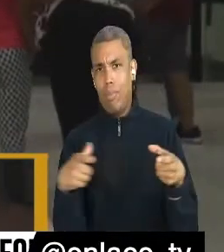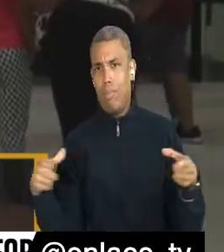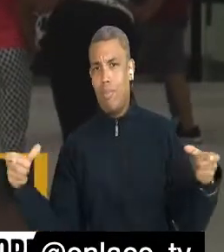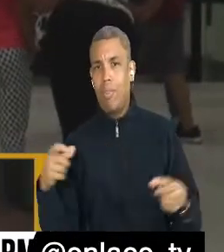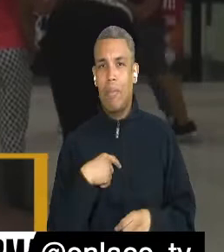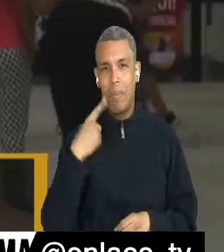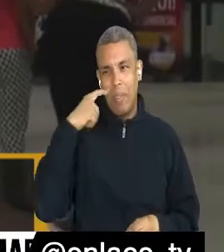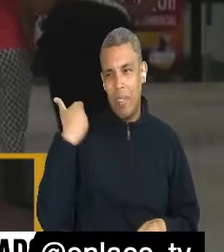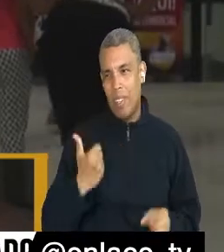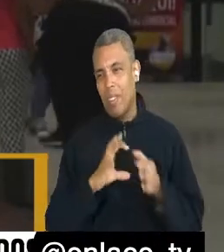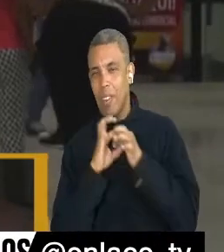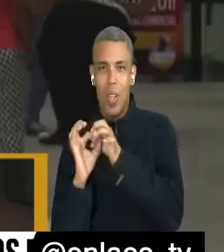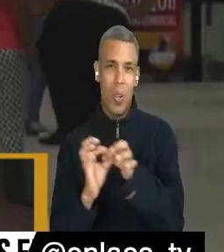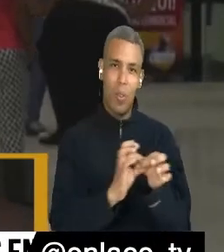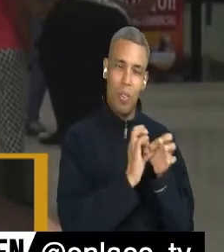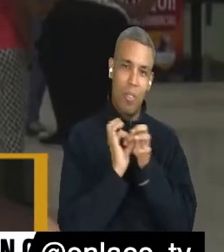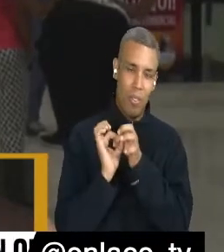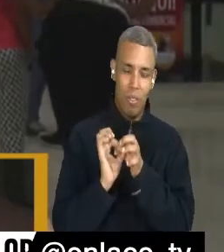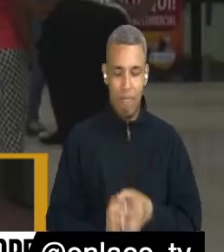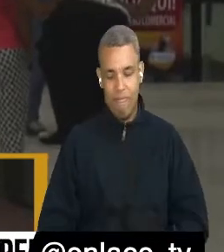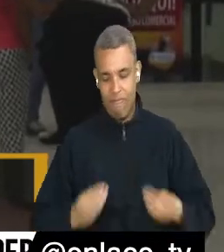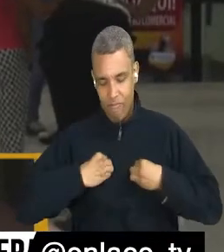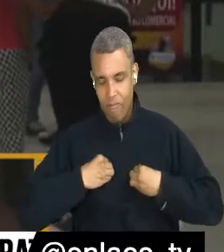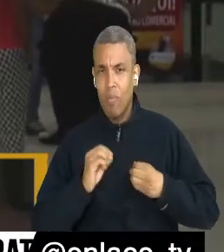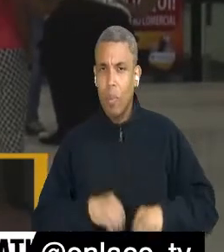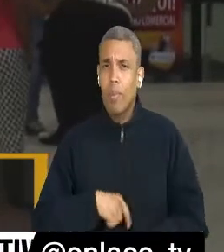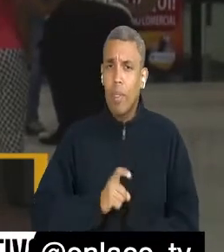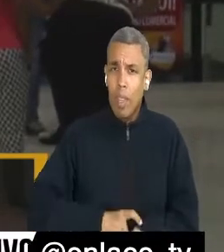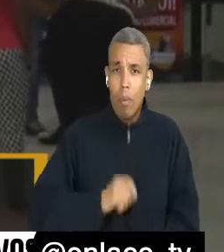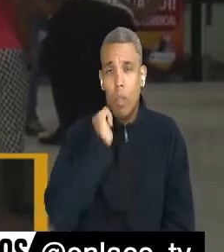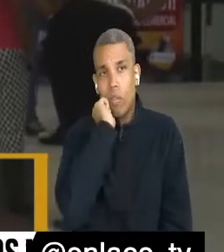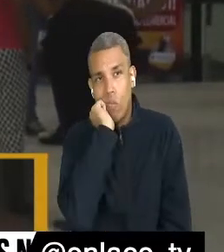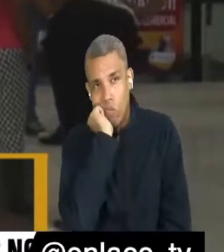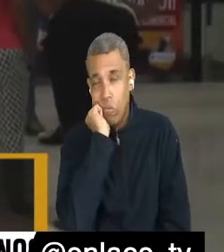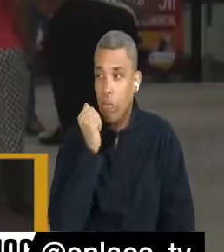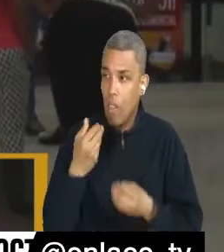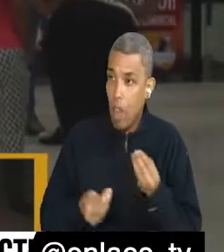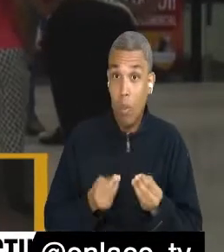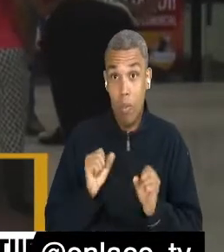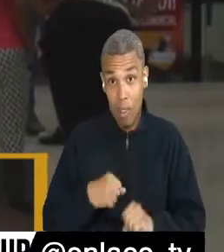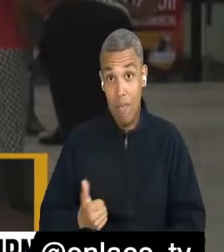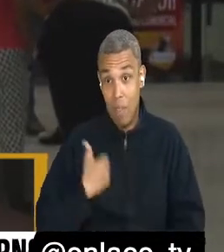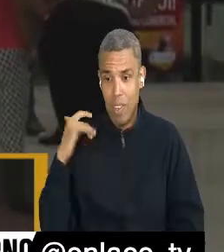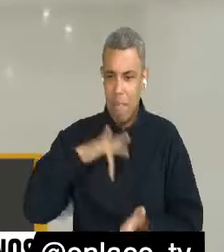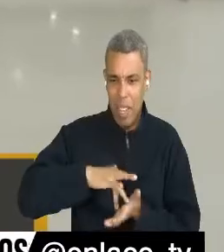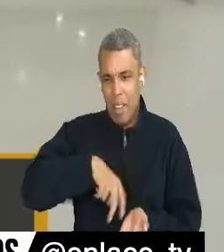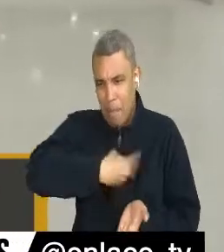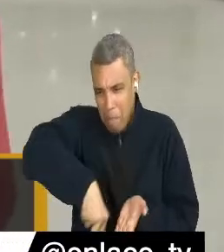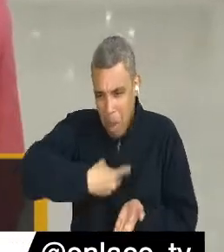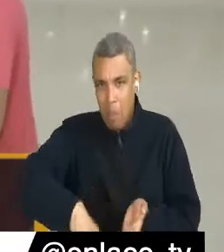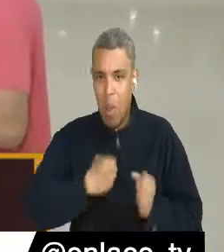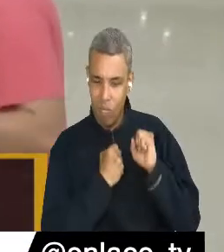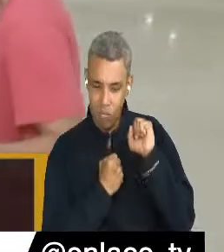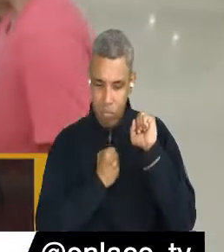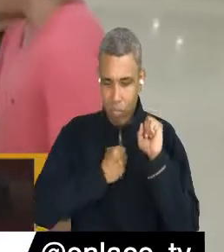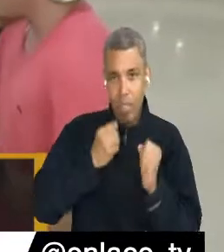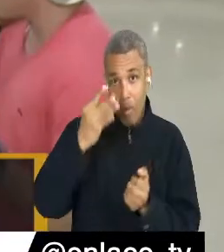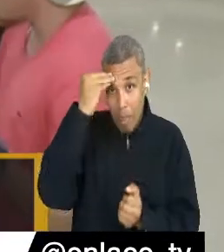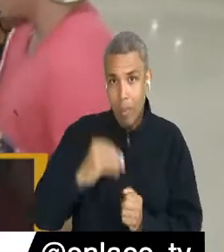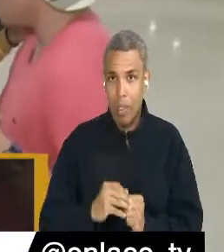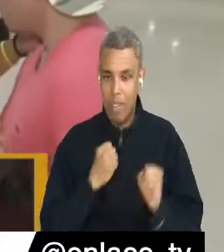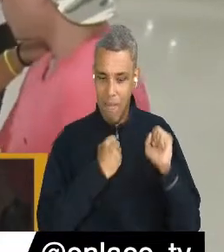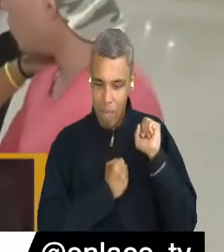pero a la vez de que puedan ocupar su tiempo libre, obviamente en todo lo que tiene que ver con el baile, con la danza. Pero a la hora de mover las caderas